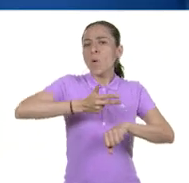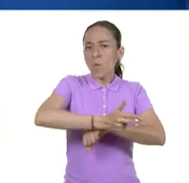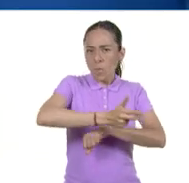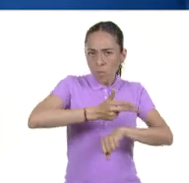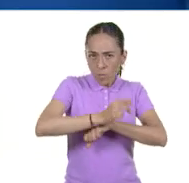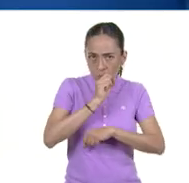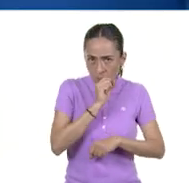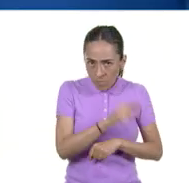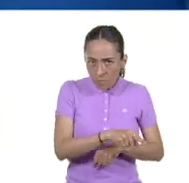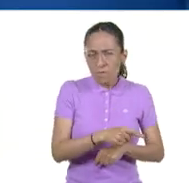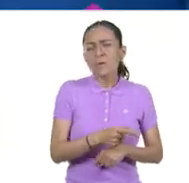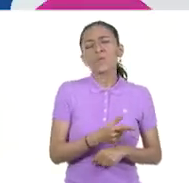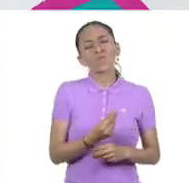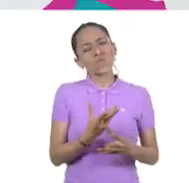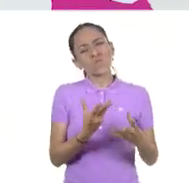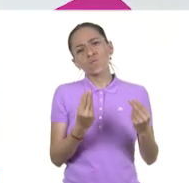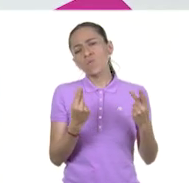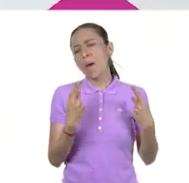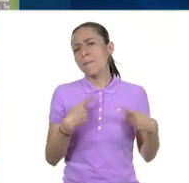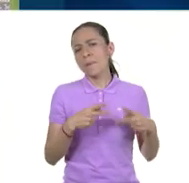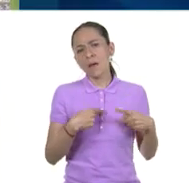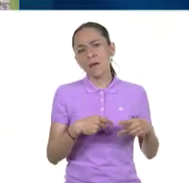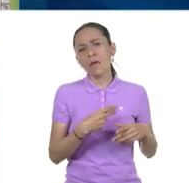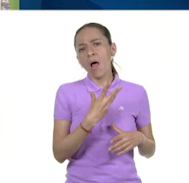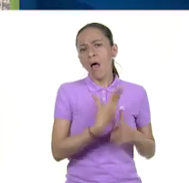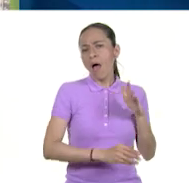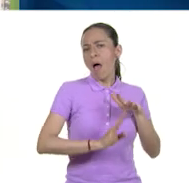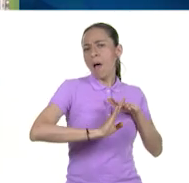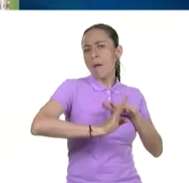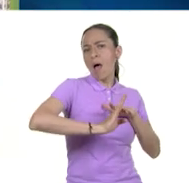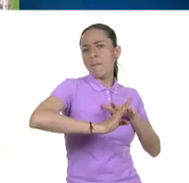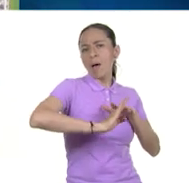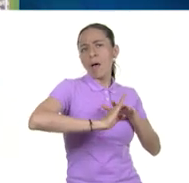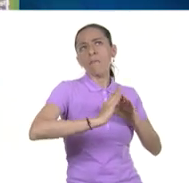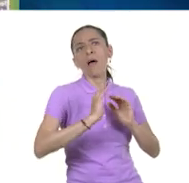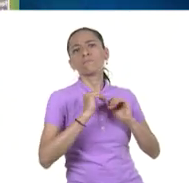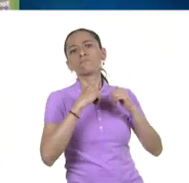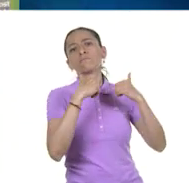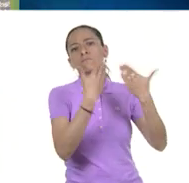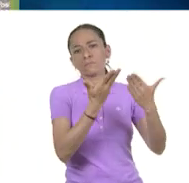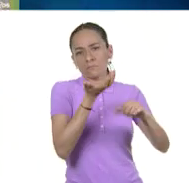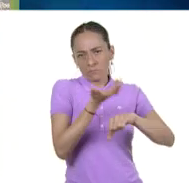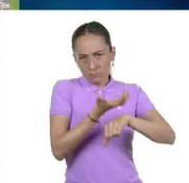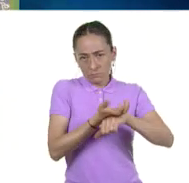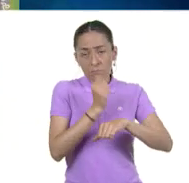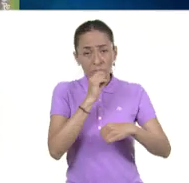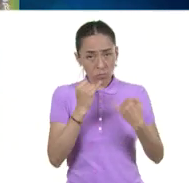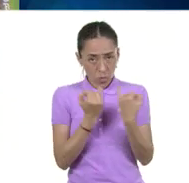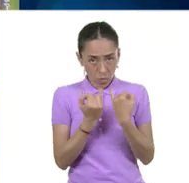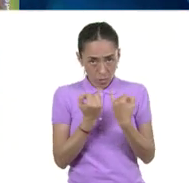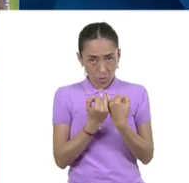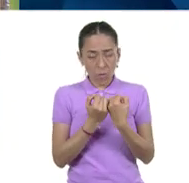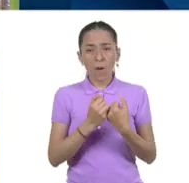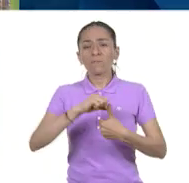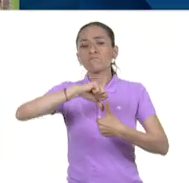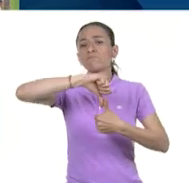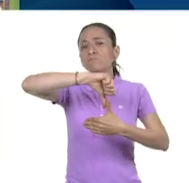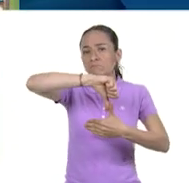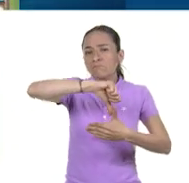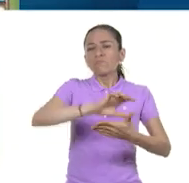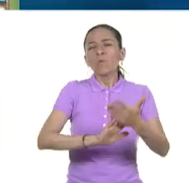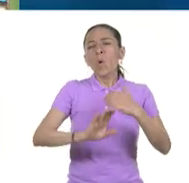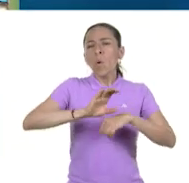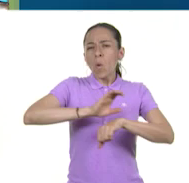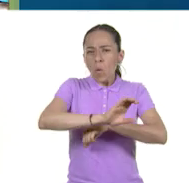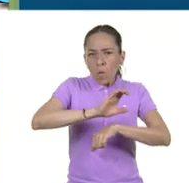presentan grandes flujos de migrantes hacia los Estados Unidos, al igual que países de América del Sur como